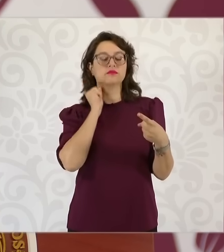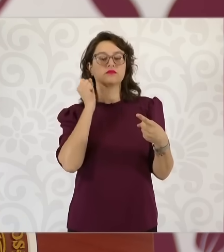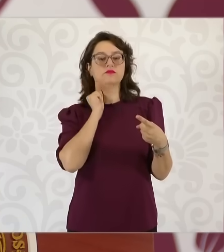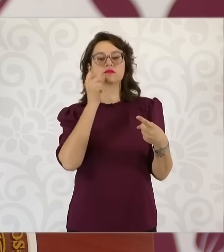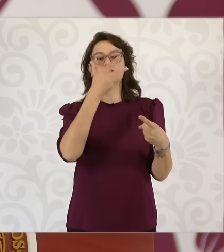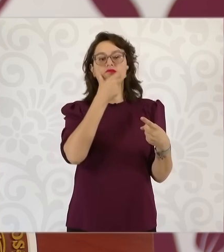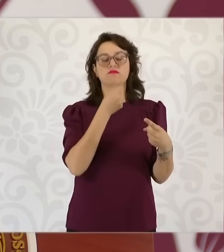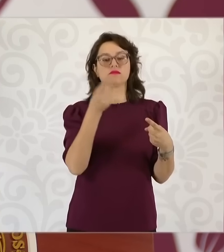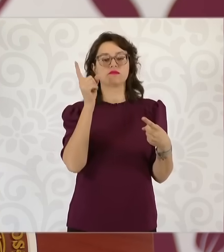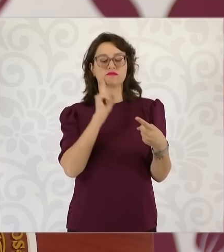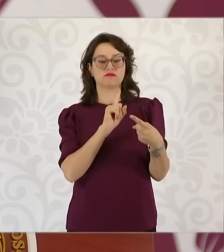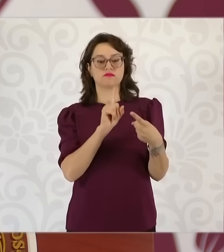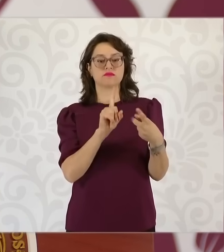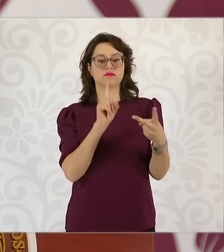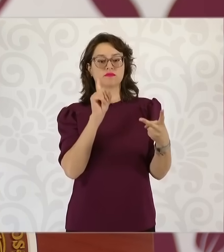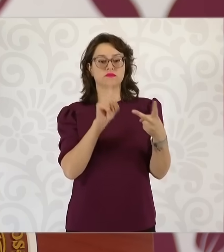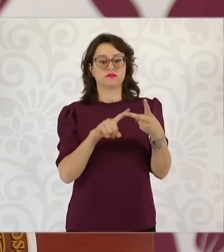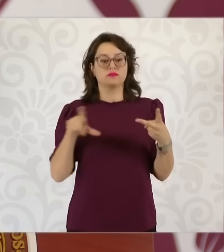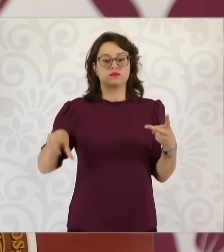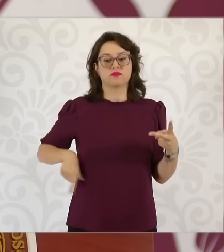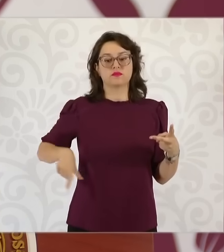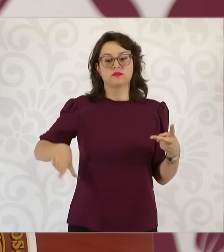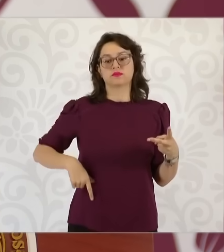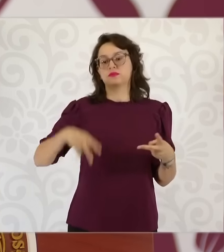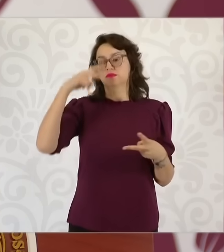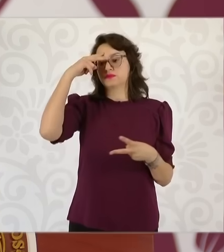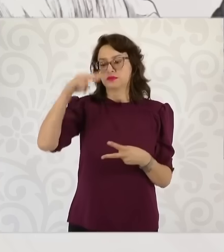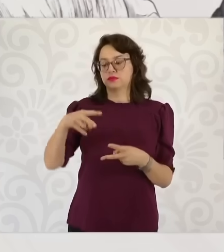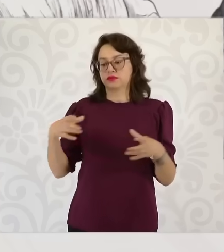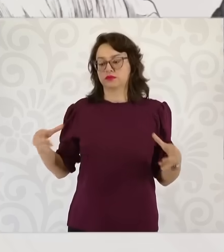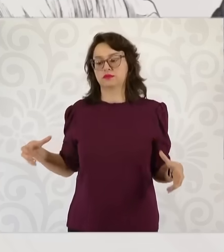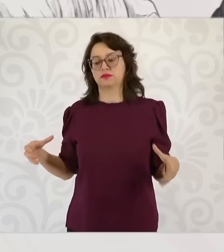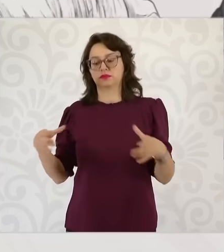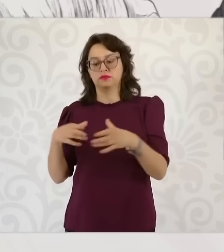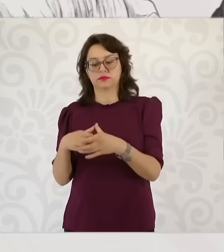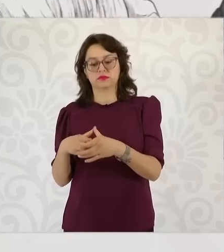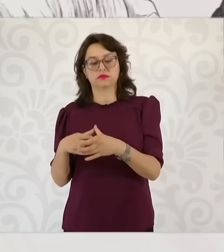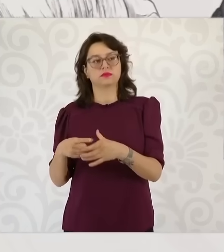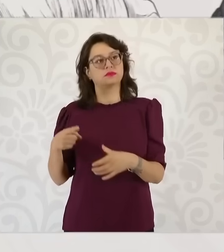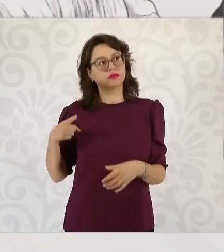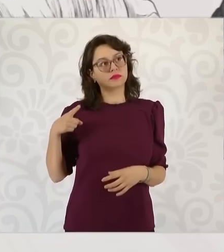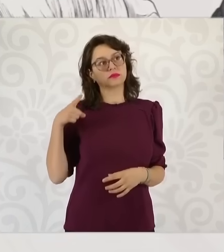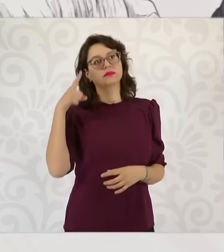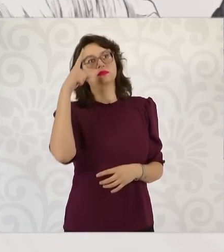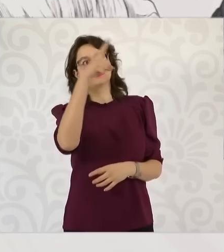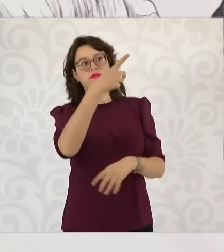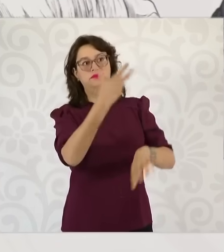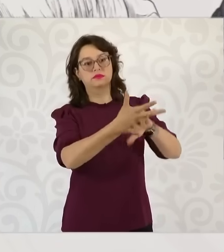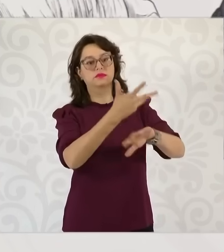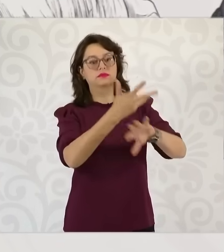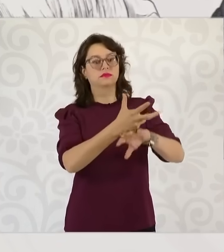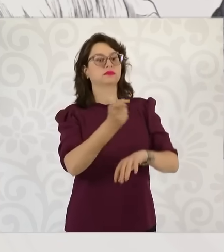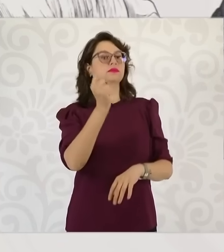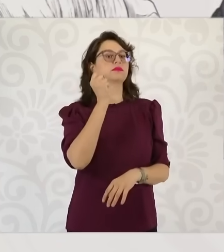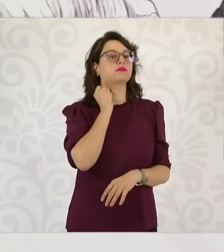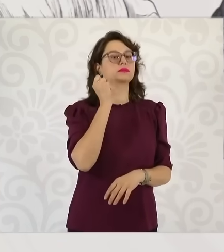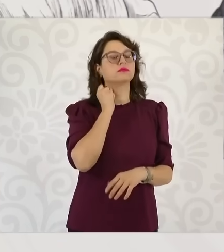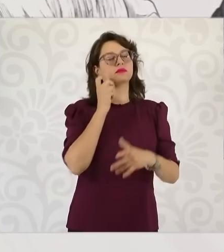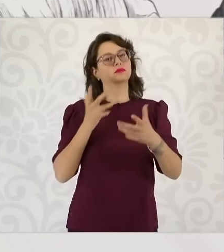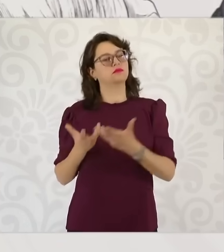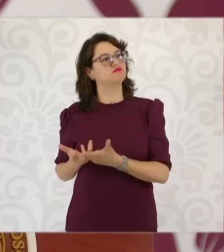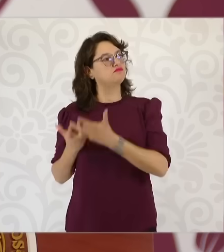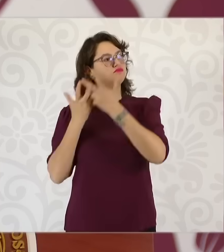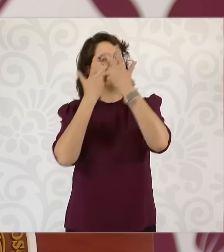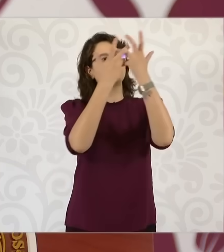senadoras como del Gobierno de México, a hablar con senadores republicanos, también con paisanos y